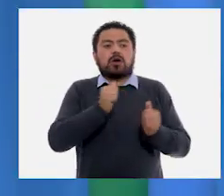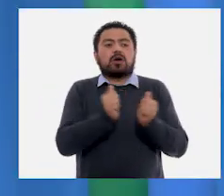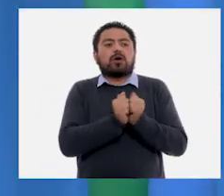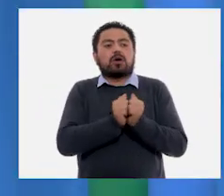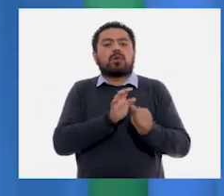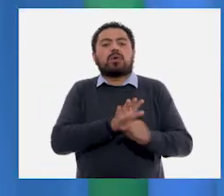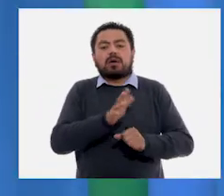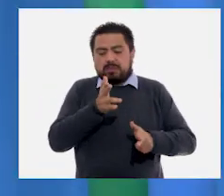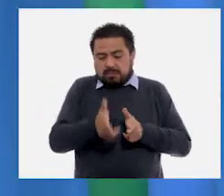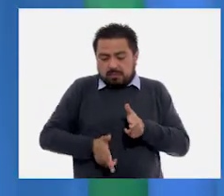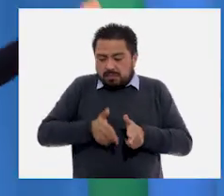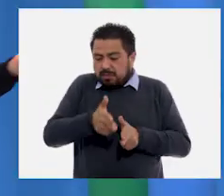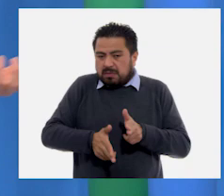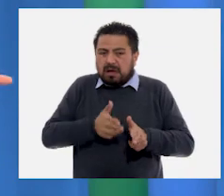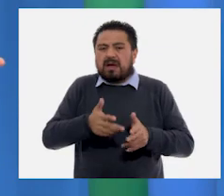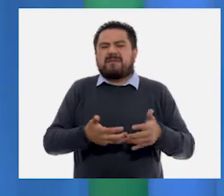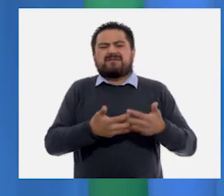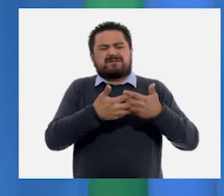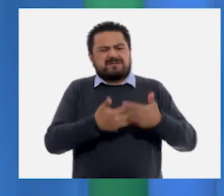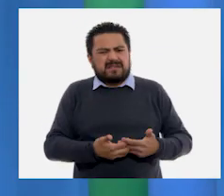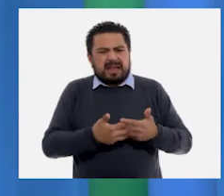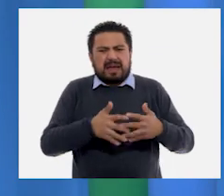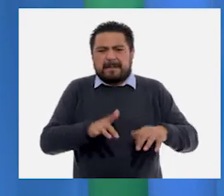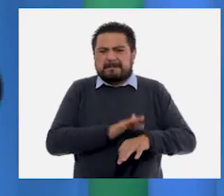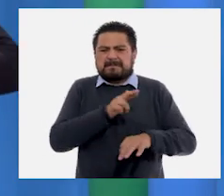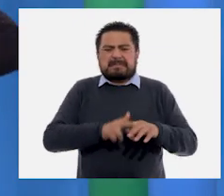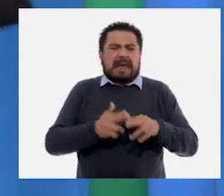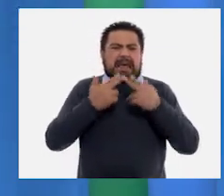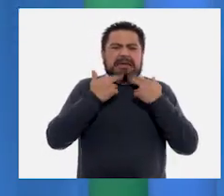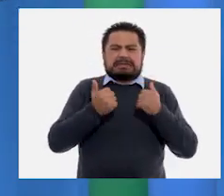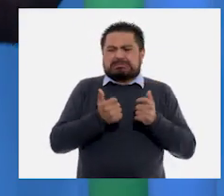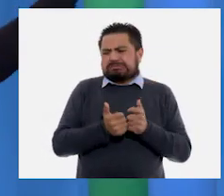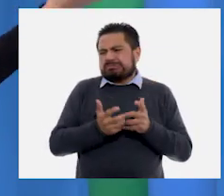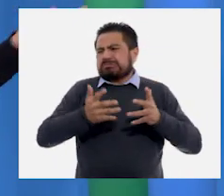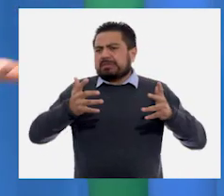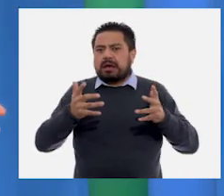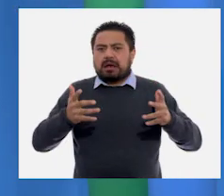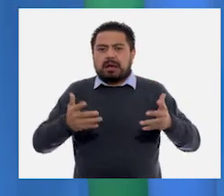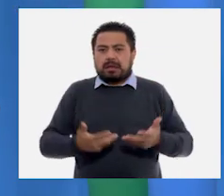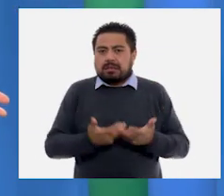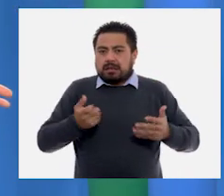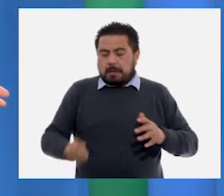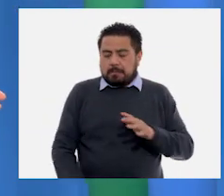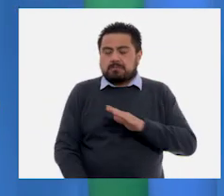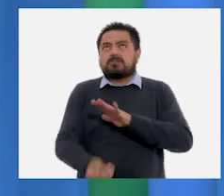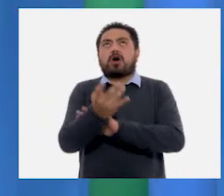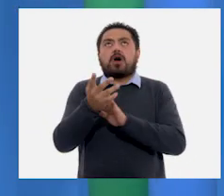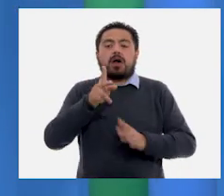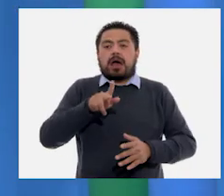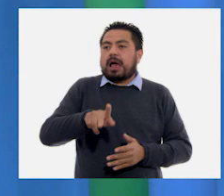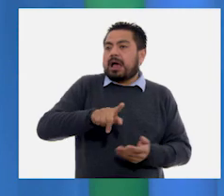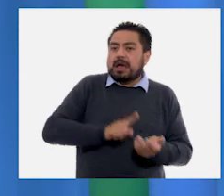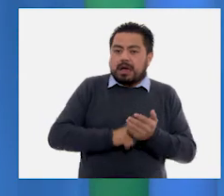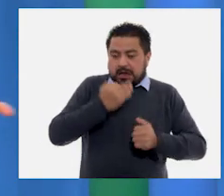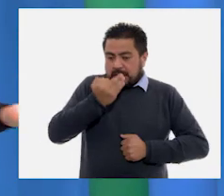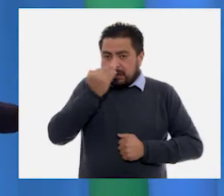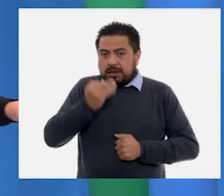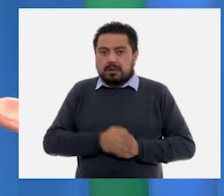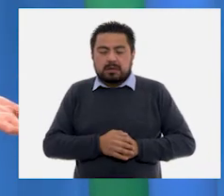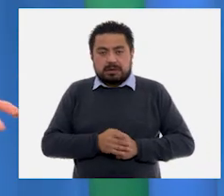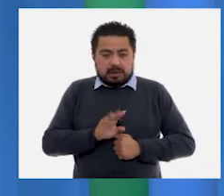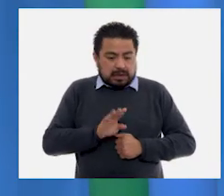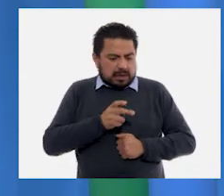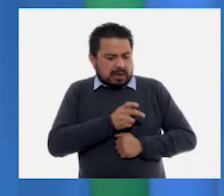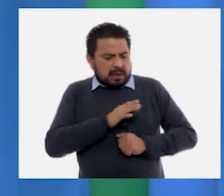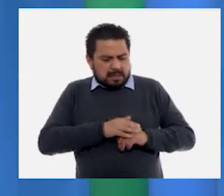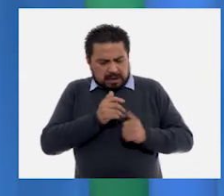los ferrocarriles, las fábricas y las grandes haciendas brotaron de la tierra como si fueran margaritas. Pero esto no podría estar